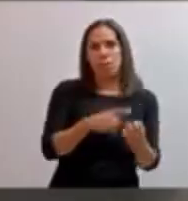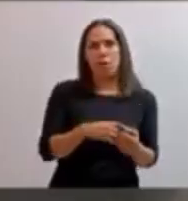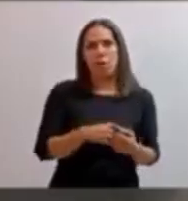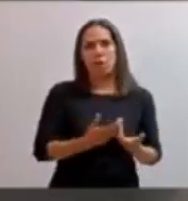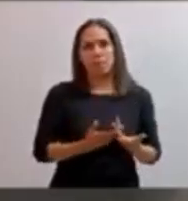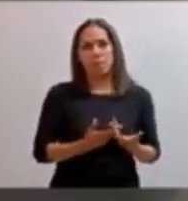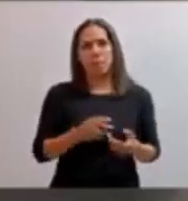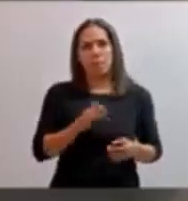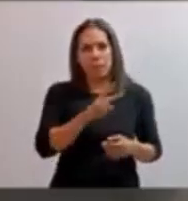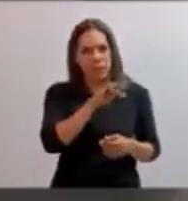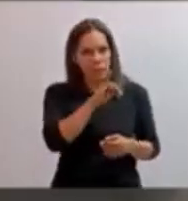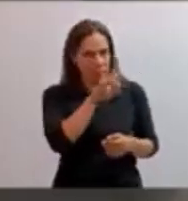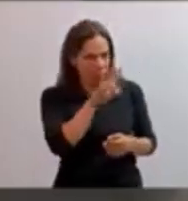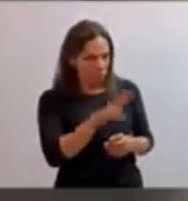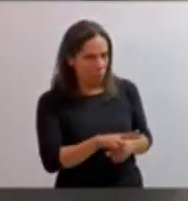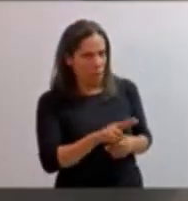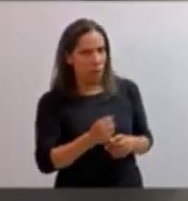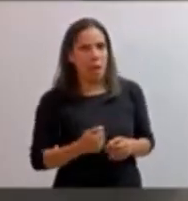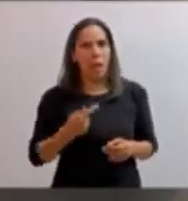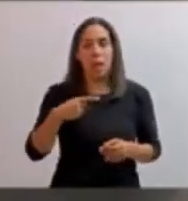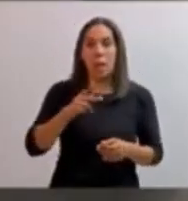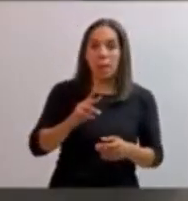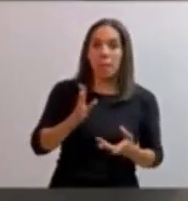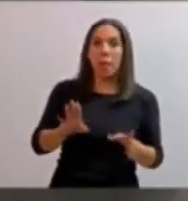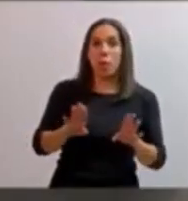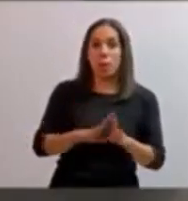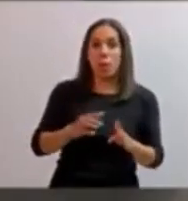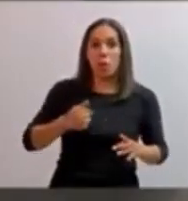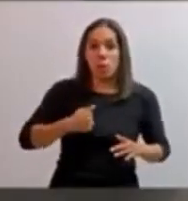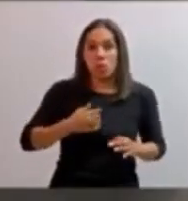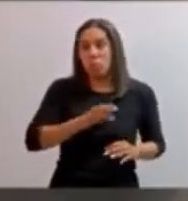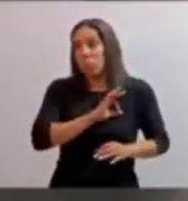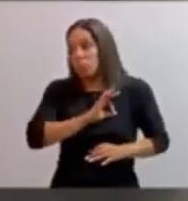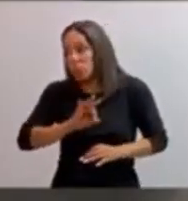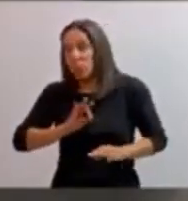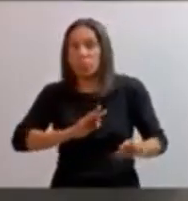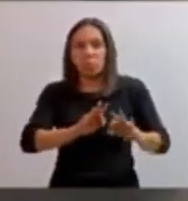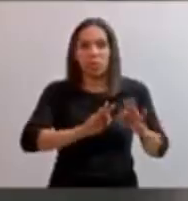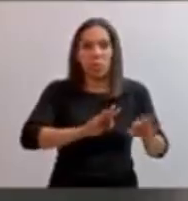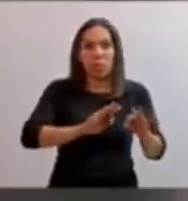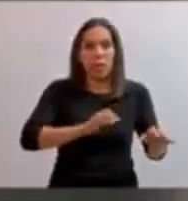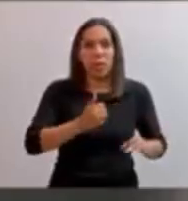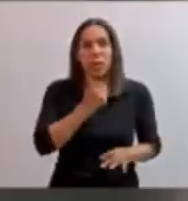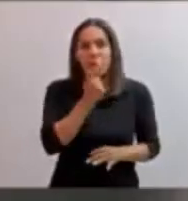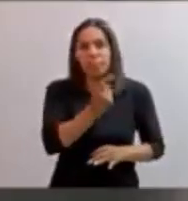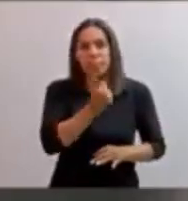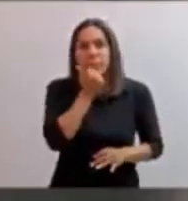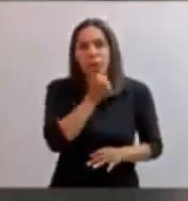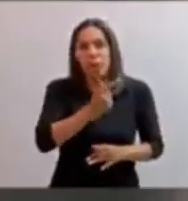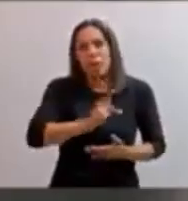pensando su labor para que puedan trabajar con sus estudiantes. En ese sentido,